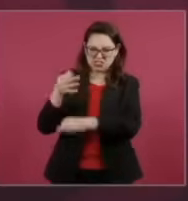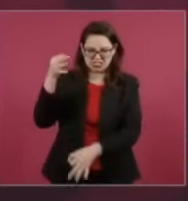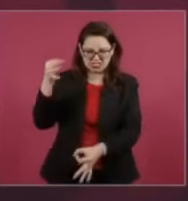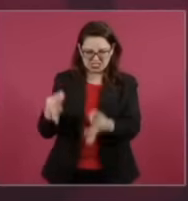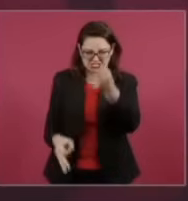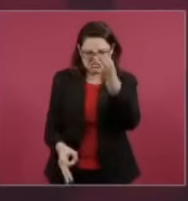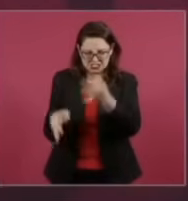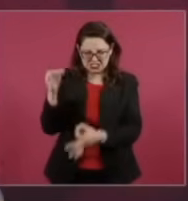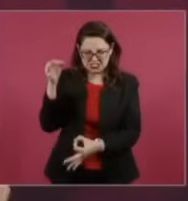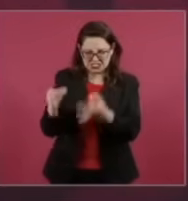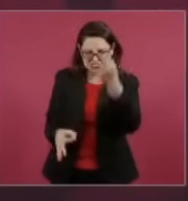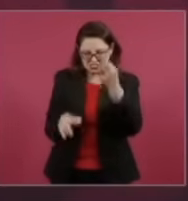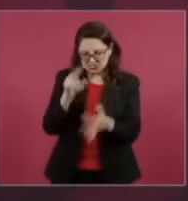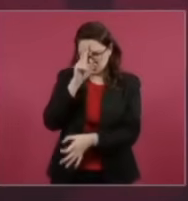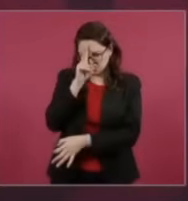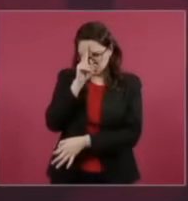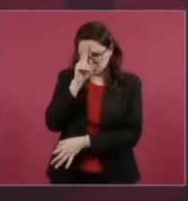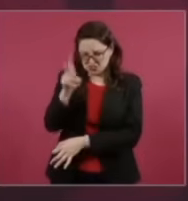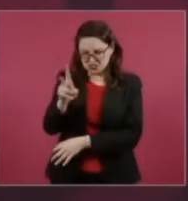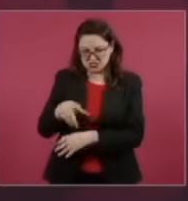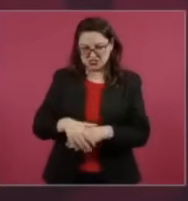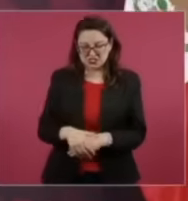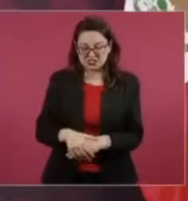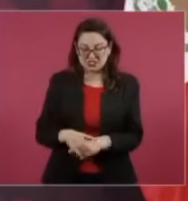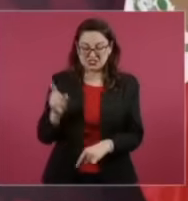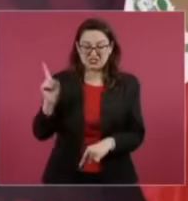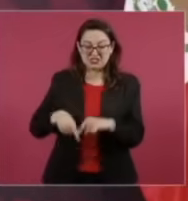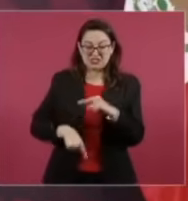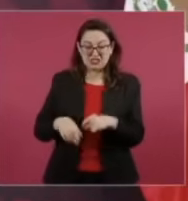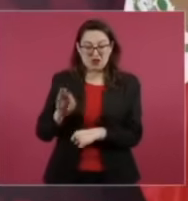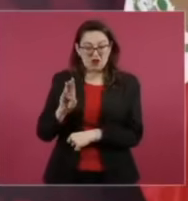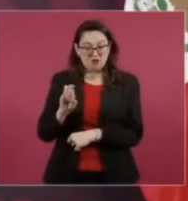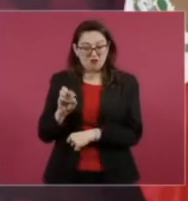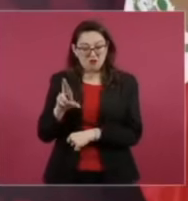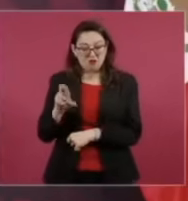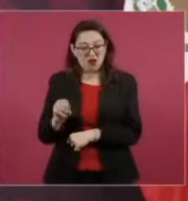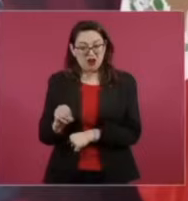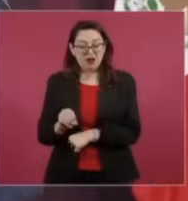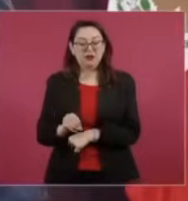mallorca lo desaforaron o